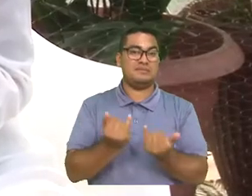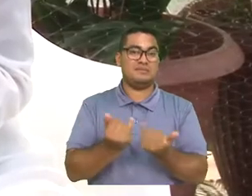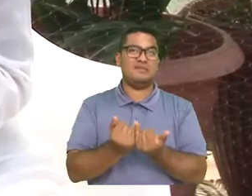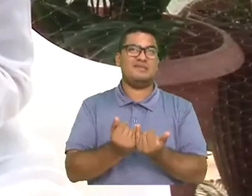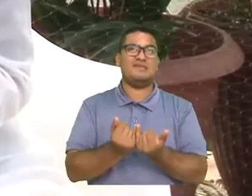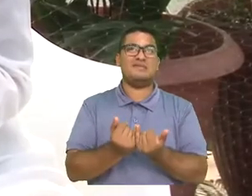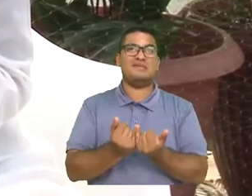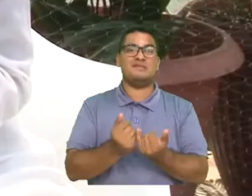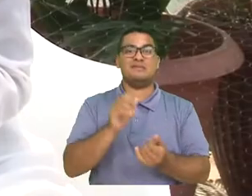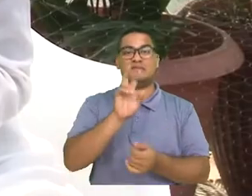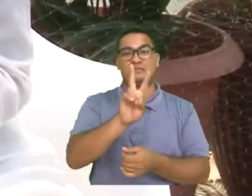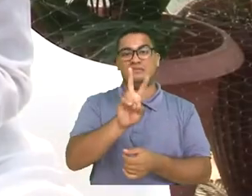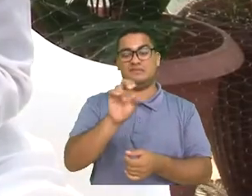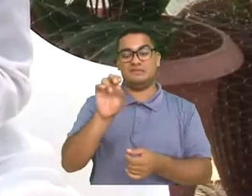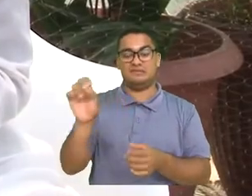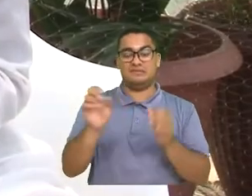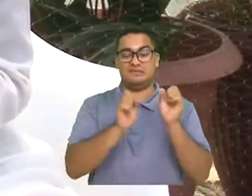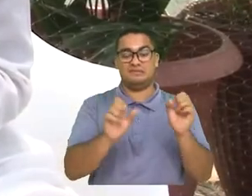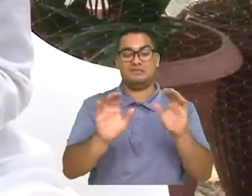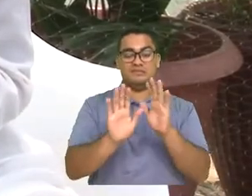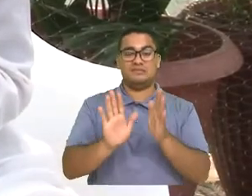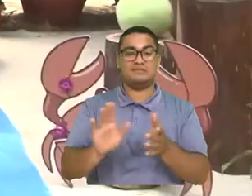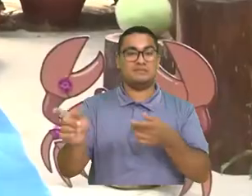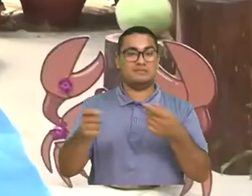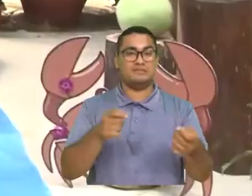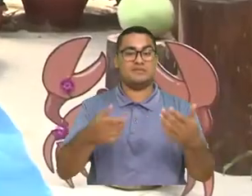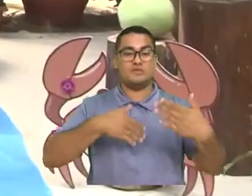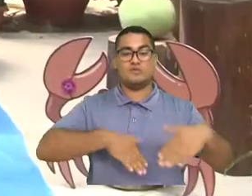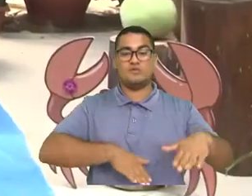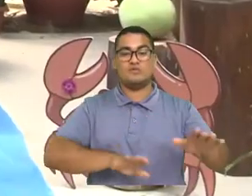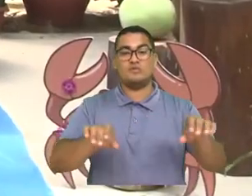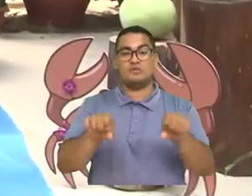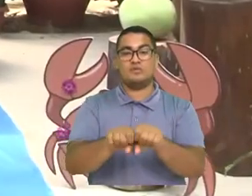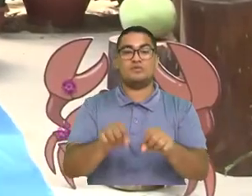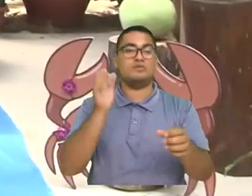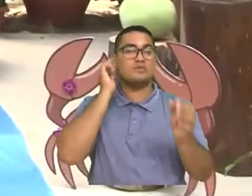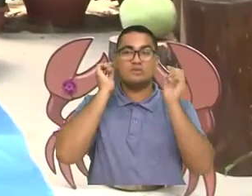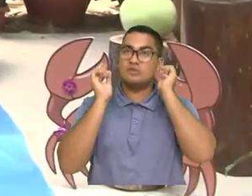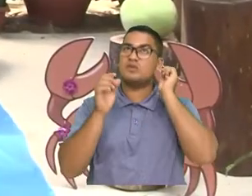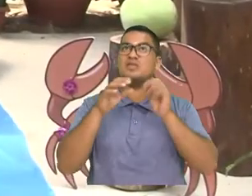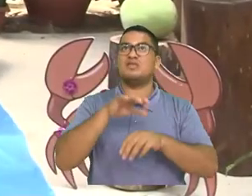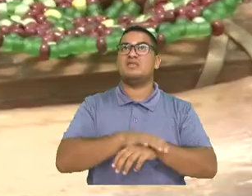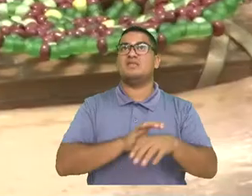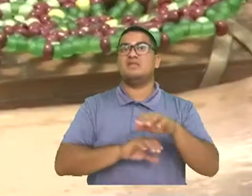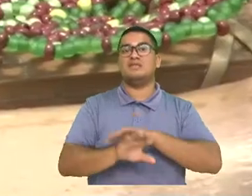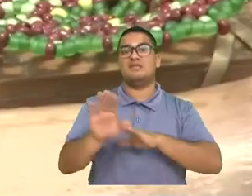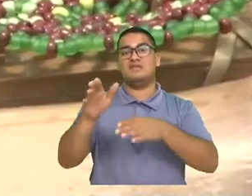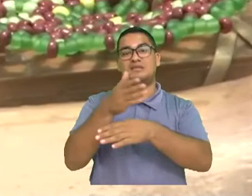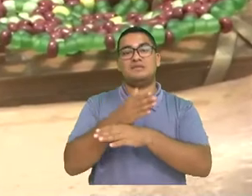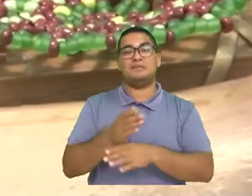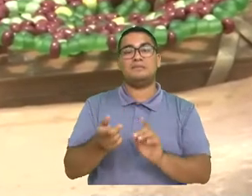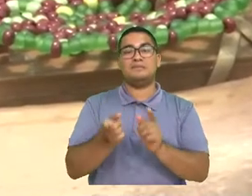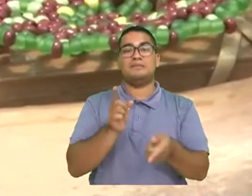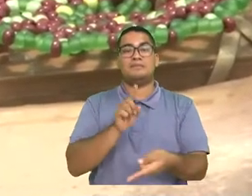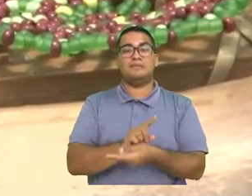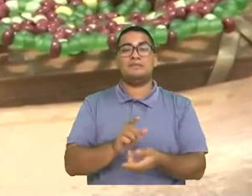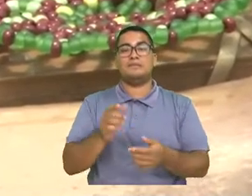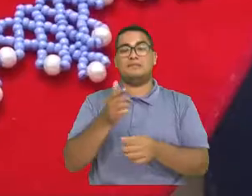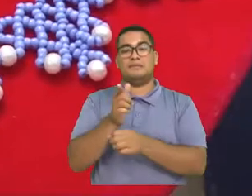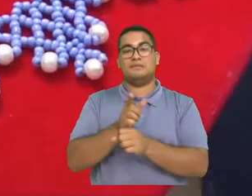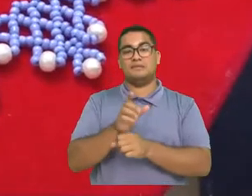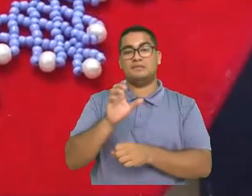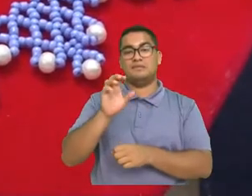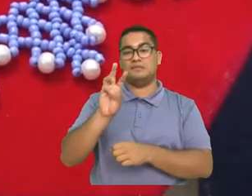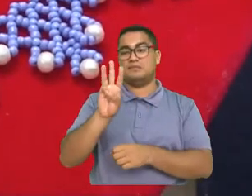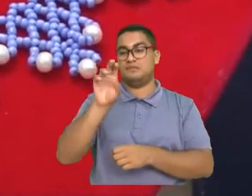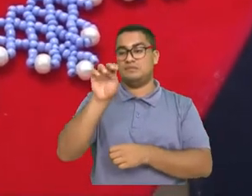productos 200 protagonistas de los rubros de textil, calzado, bisutería y otros productos de transformación. Con cámara de Wendell